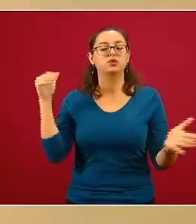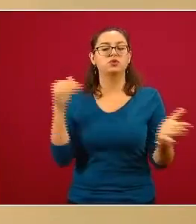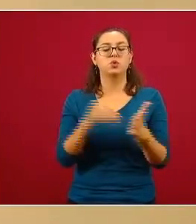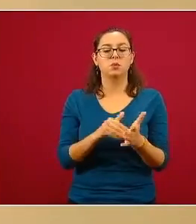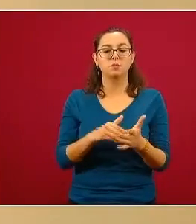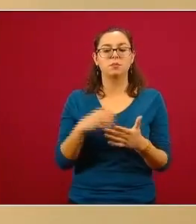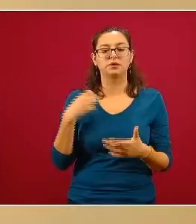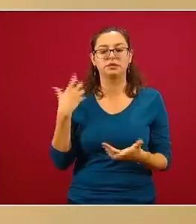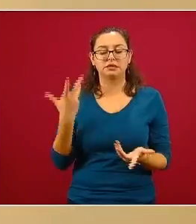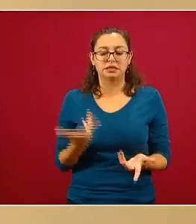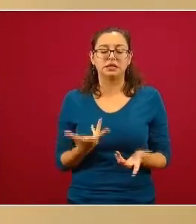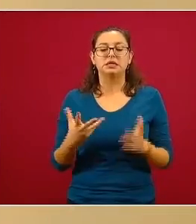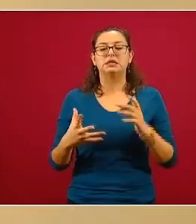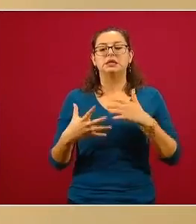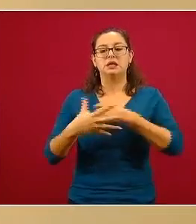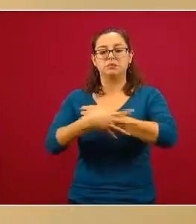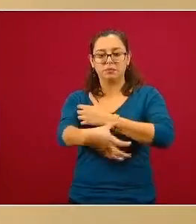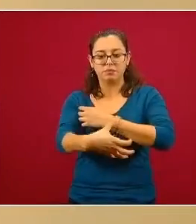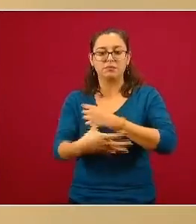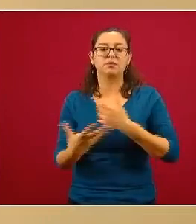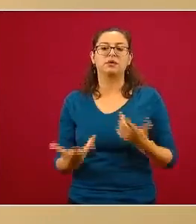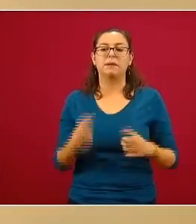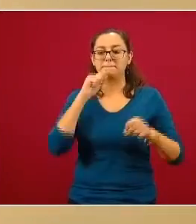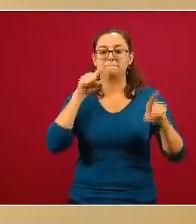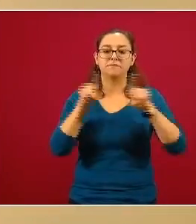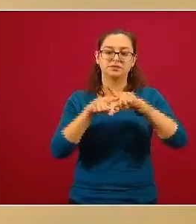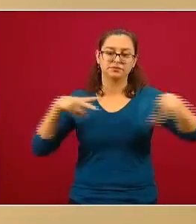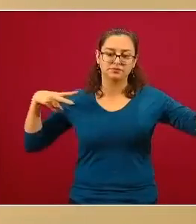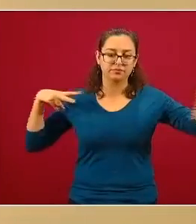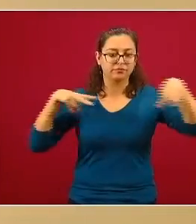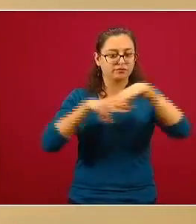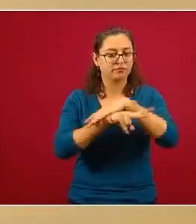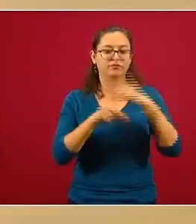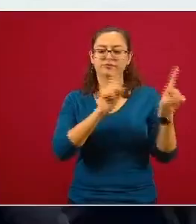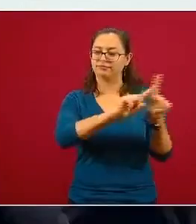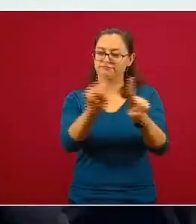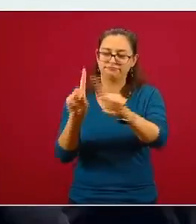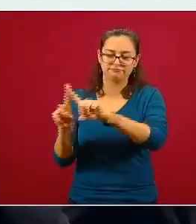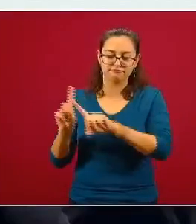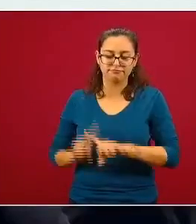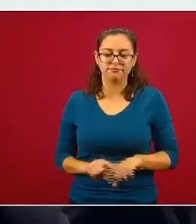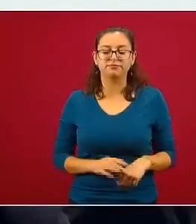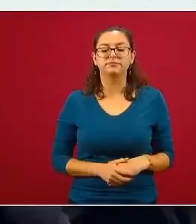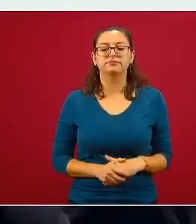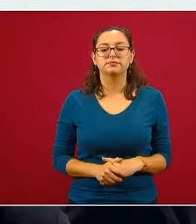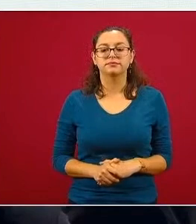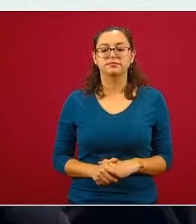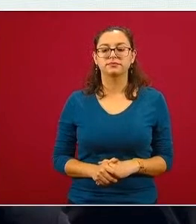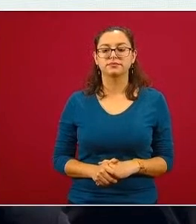imagen entre placas de tórax, tomografías, resonancias, etcétera. La siguiente, por favor.